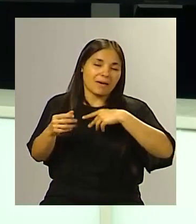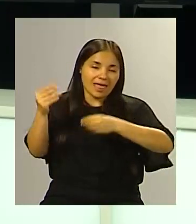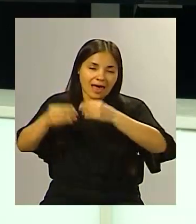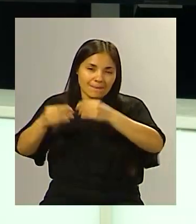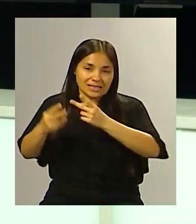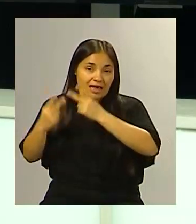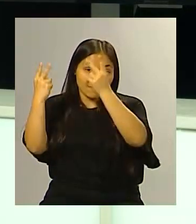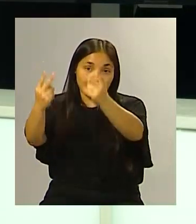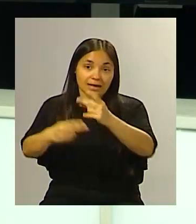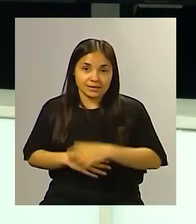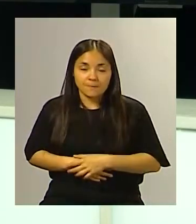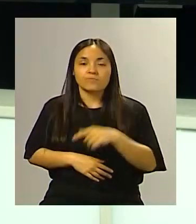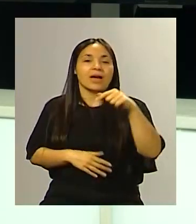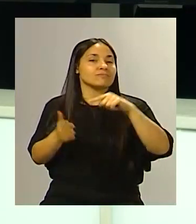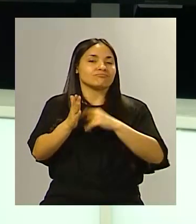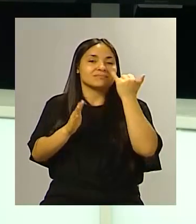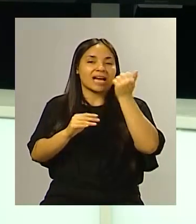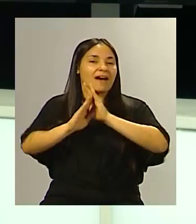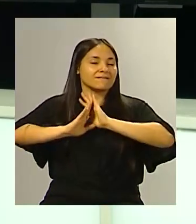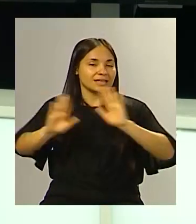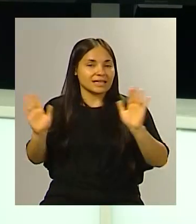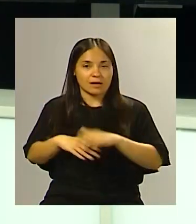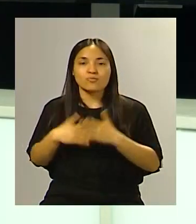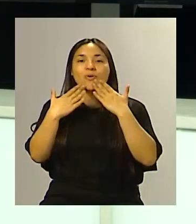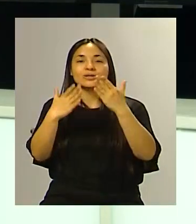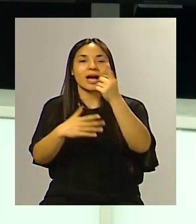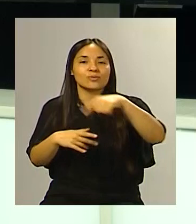punto final ya para este programa, para esta edición de Chat Económico,